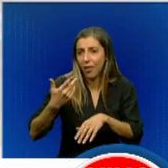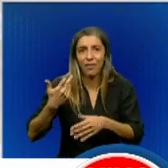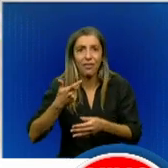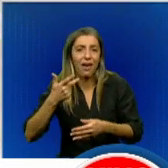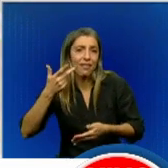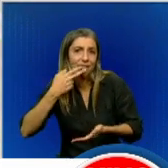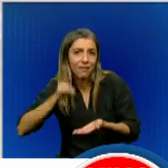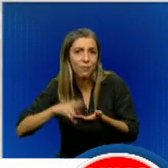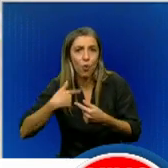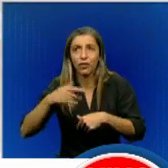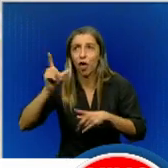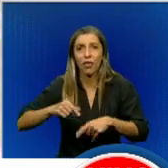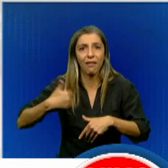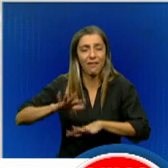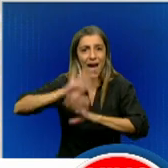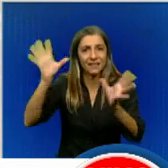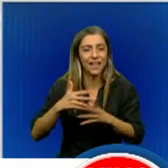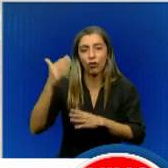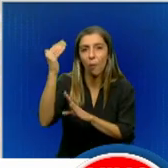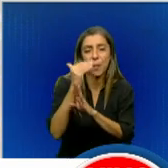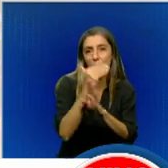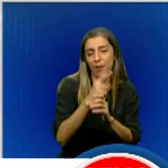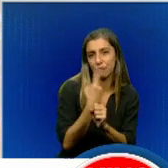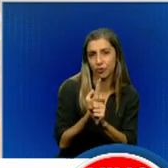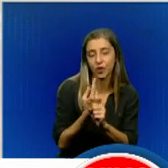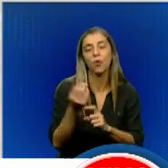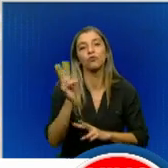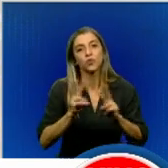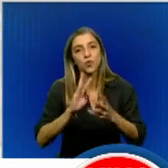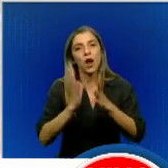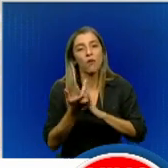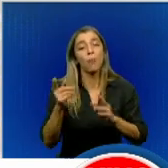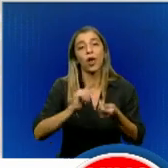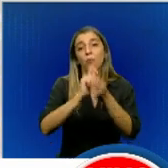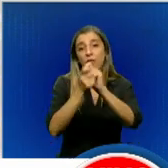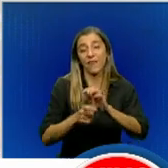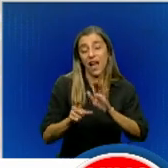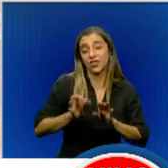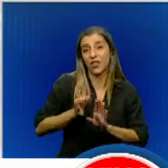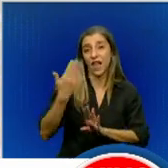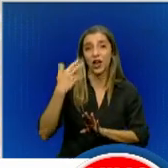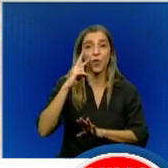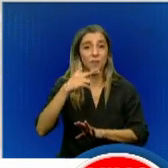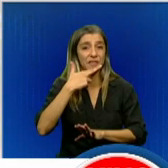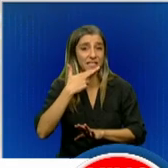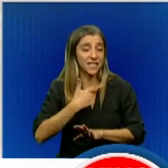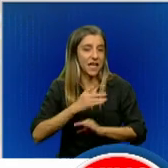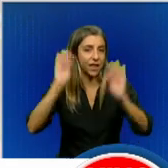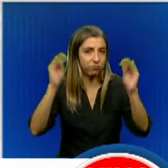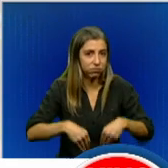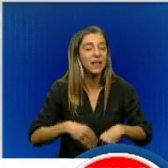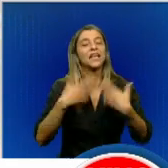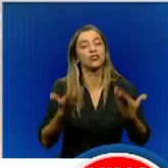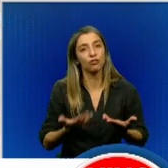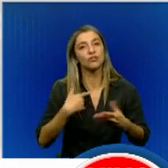reforma en 2017 debilitó los recursos tributarios debilitó las finanzas públicas y le dio un cerco regresivo y se bajaron se